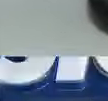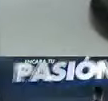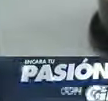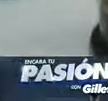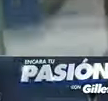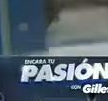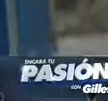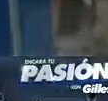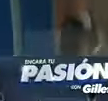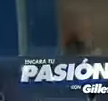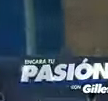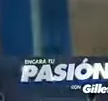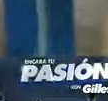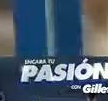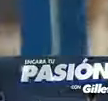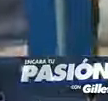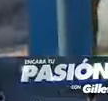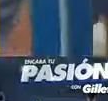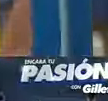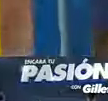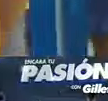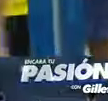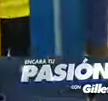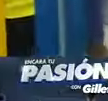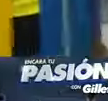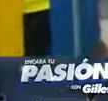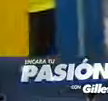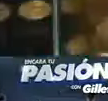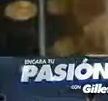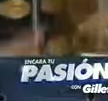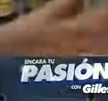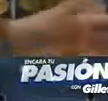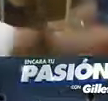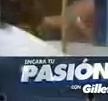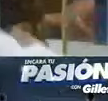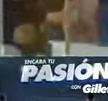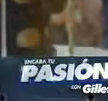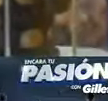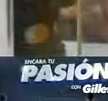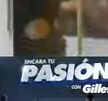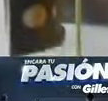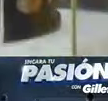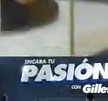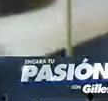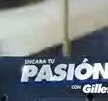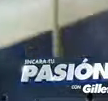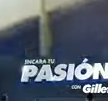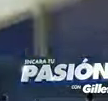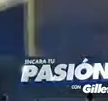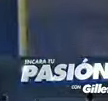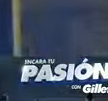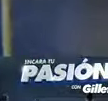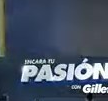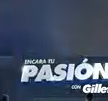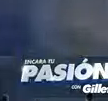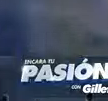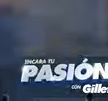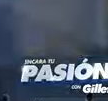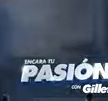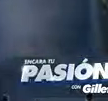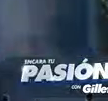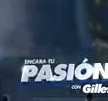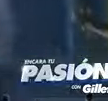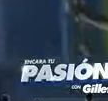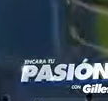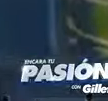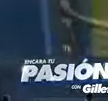es nuestra. De la Conmebol Sudamericana, Independiente Campeón, ahí está la plaquita. Esta placa que sé que la gente en Quito se va a emocionar, miren. La más hermosa de